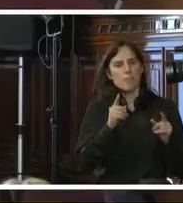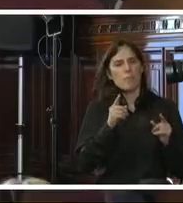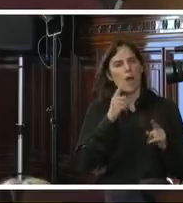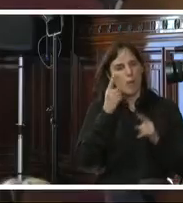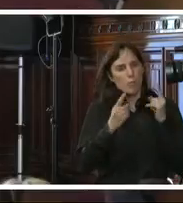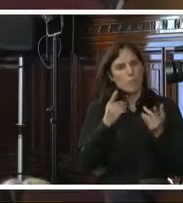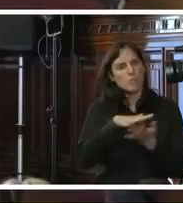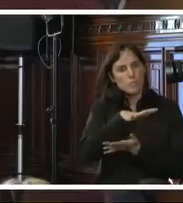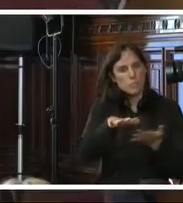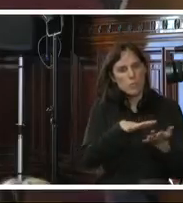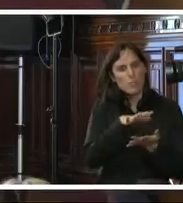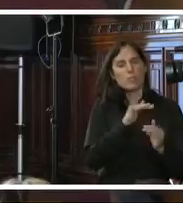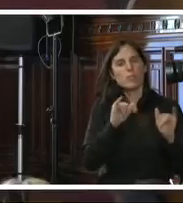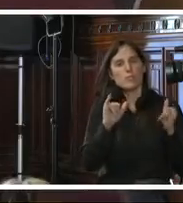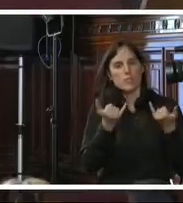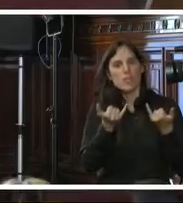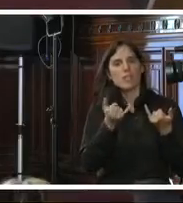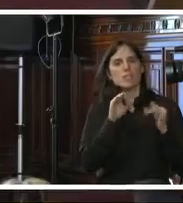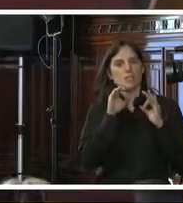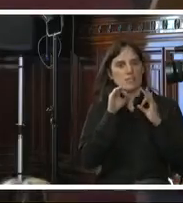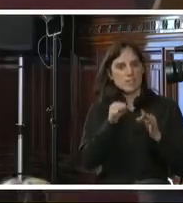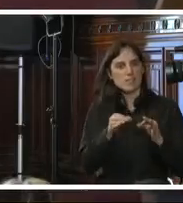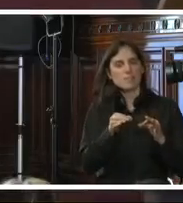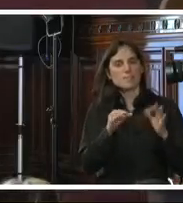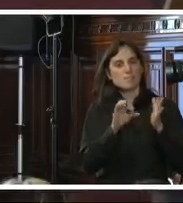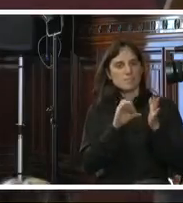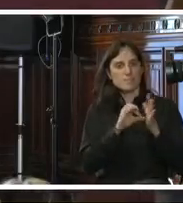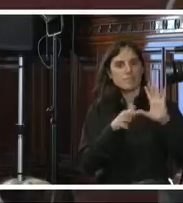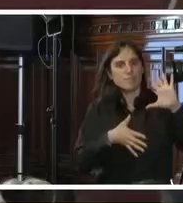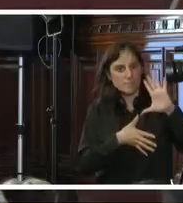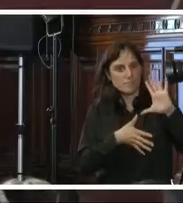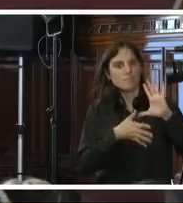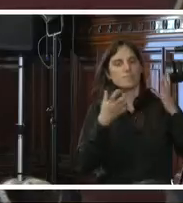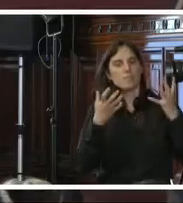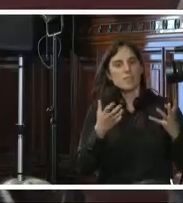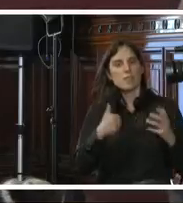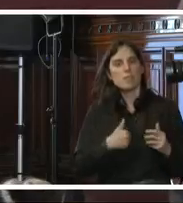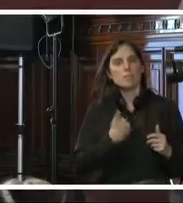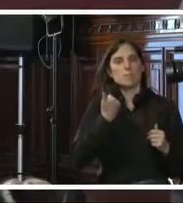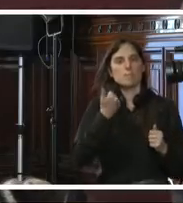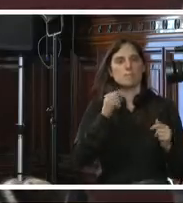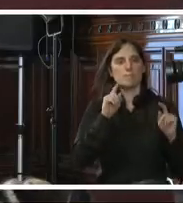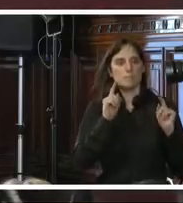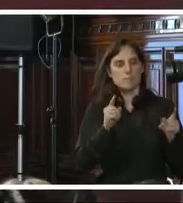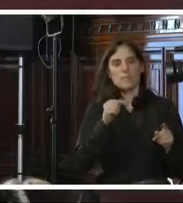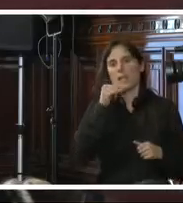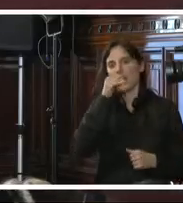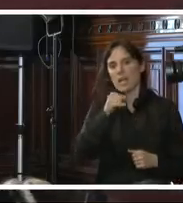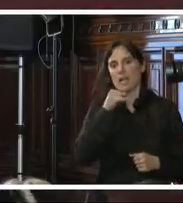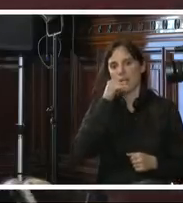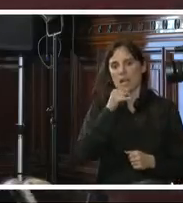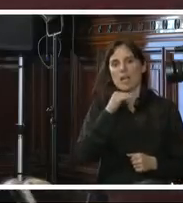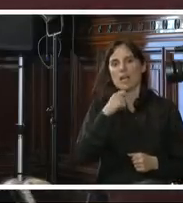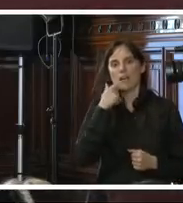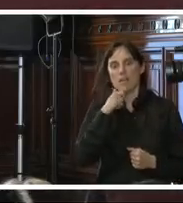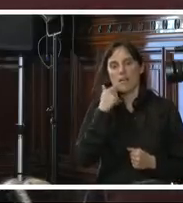¿no?, que llegan al sistema interamericano, quisiéramos mencionar, recordar que aún